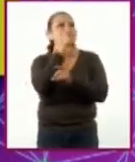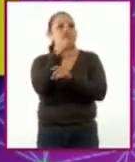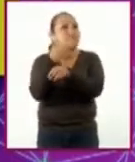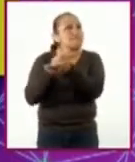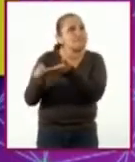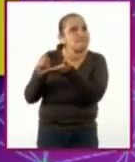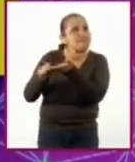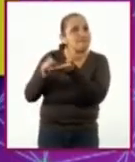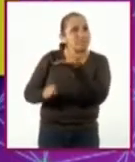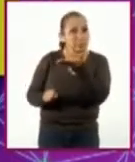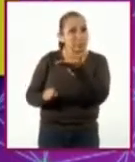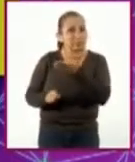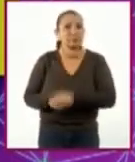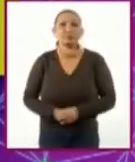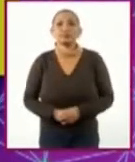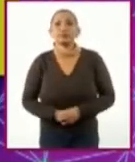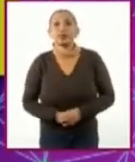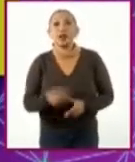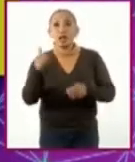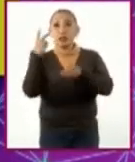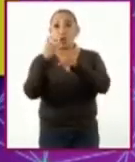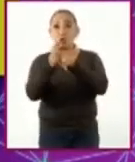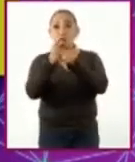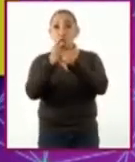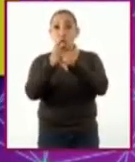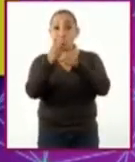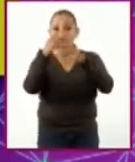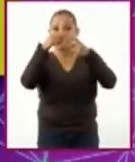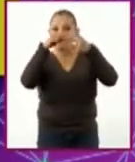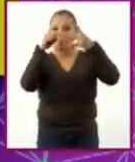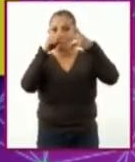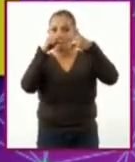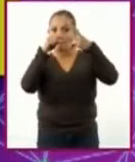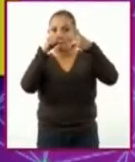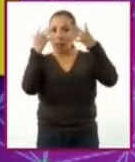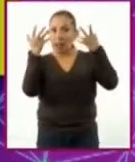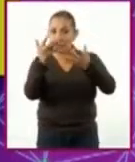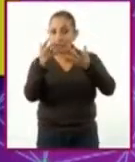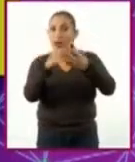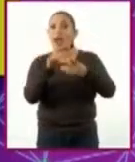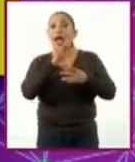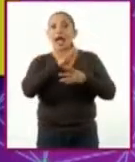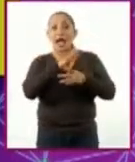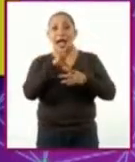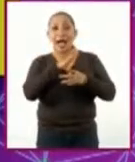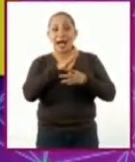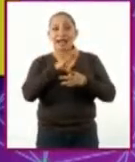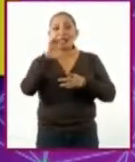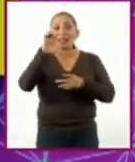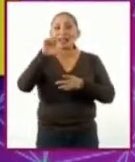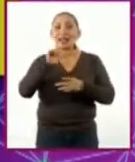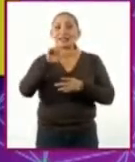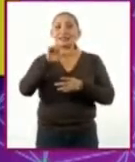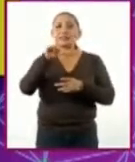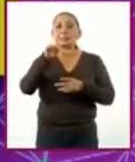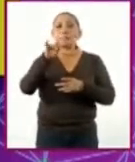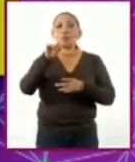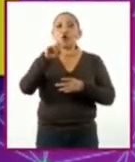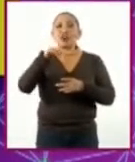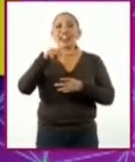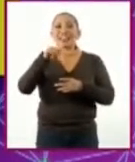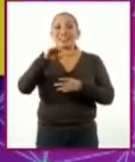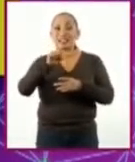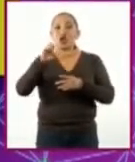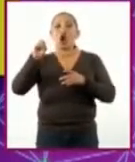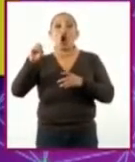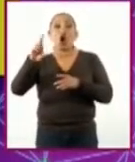resolverse. En el segundo nivel del orden de ejecución se operan los exponentes y raíces. Por ahora no